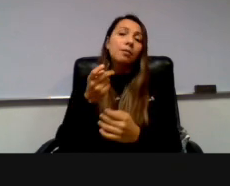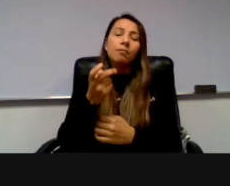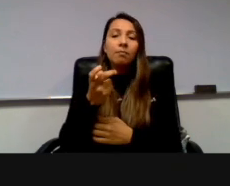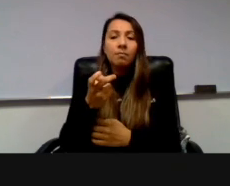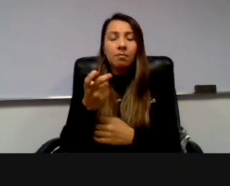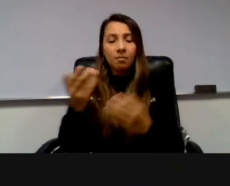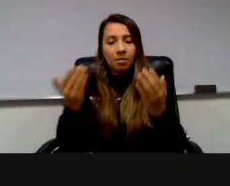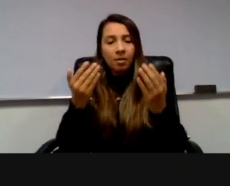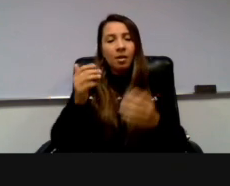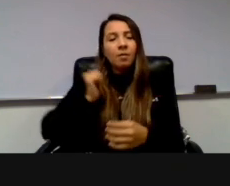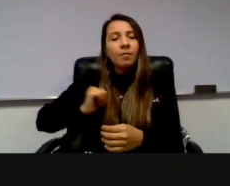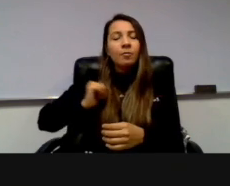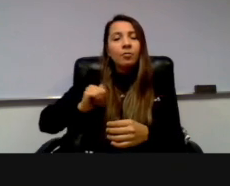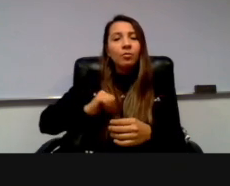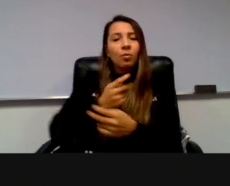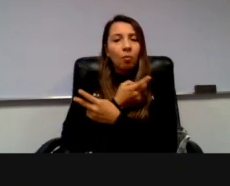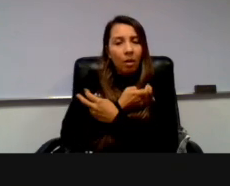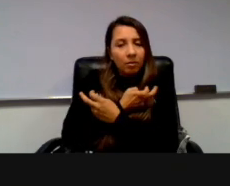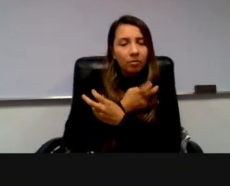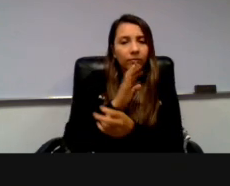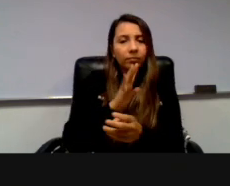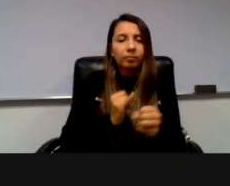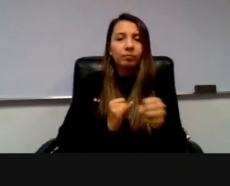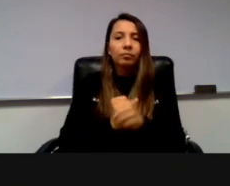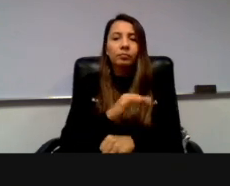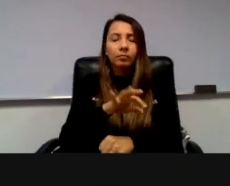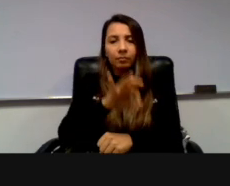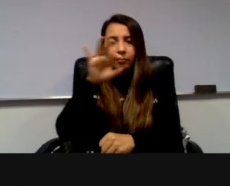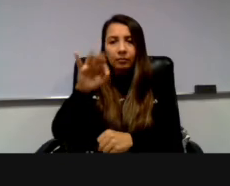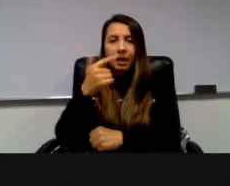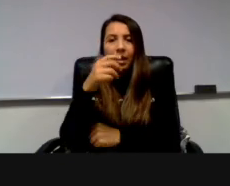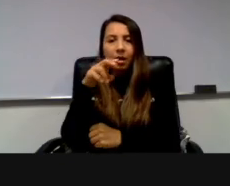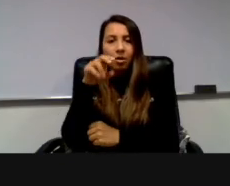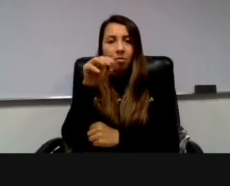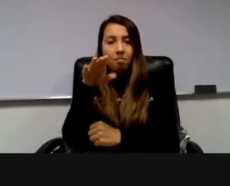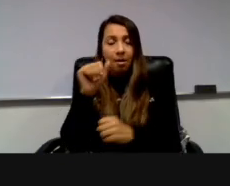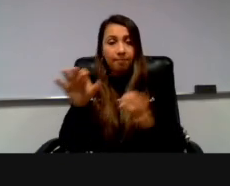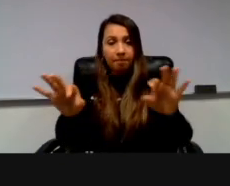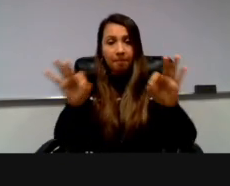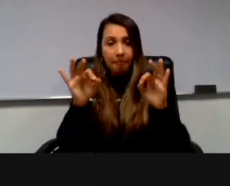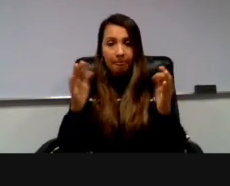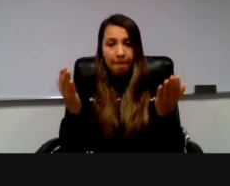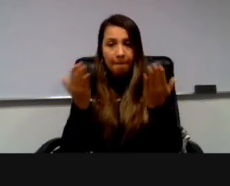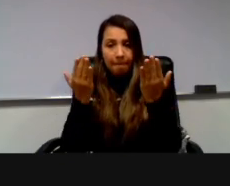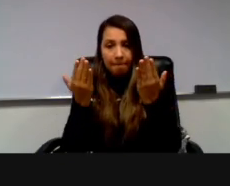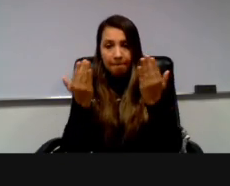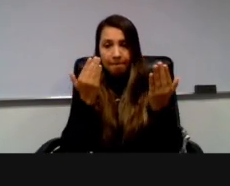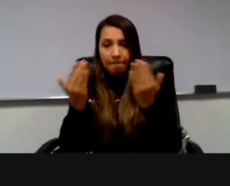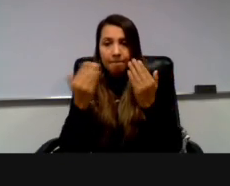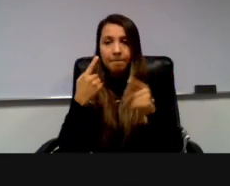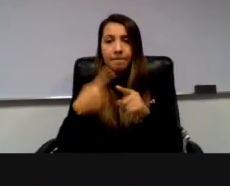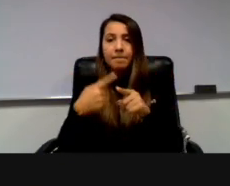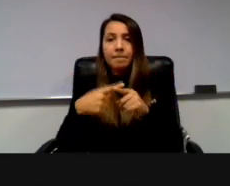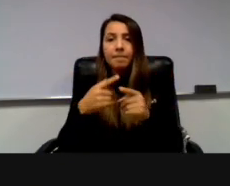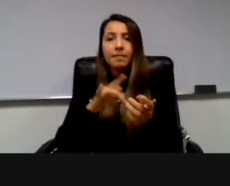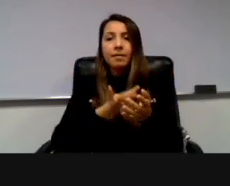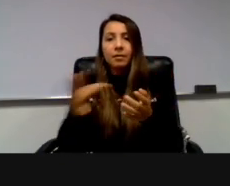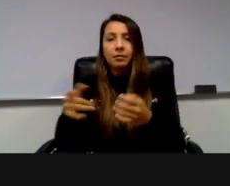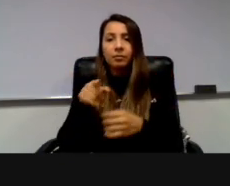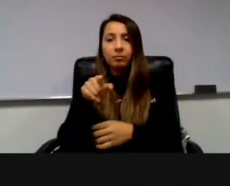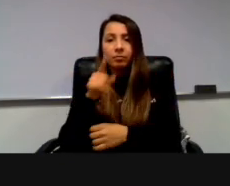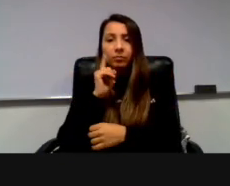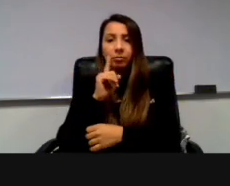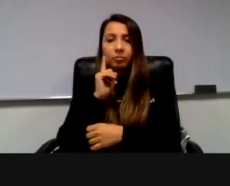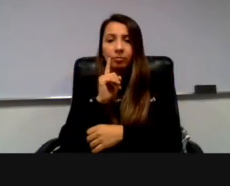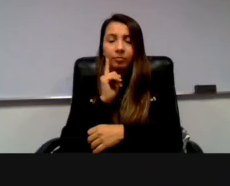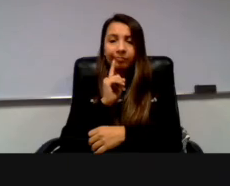patas y huesos, pues aquí comparamos genomas. Y este fue un trabajo de Mushegian y Koonin, por ahí del 96.